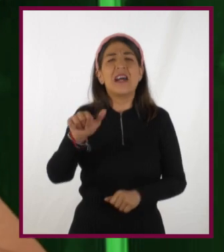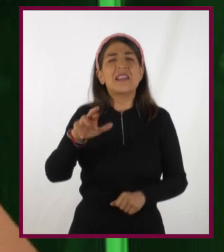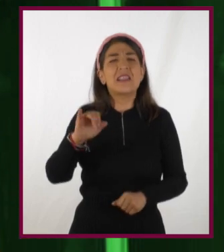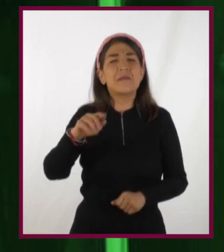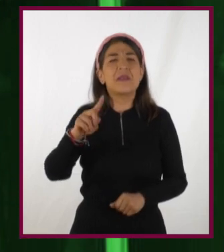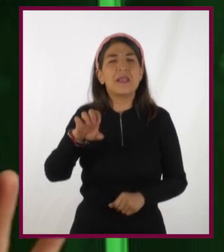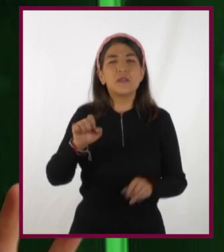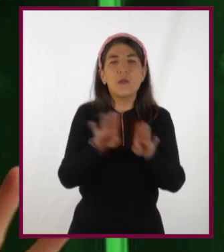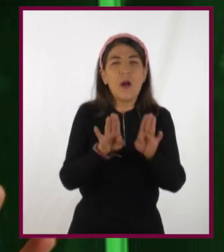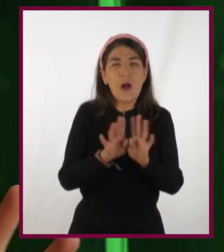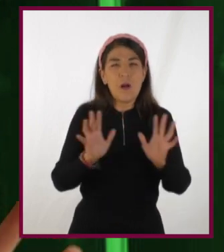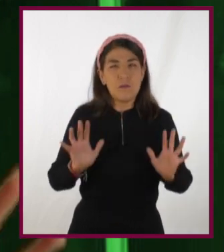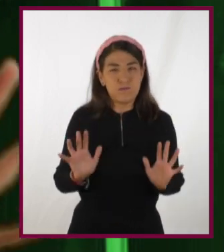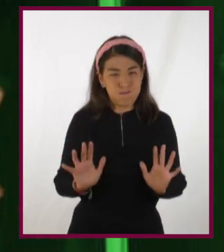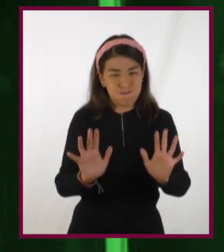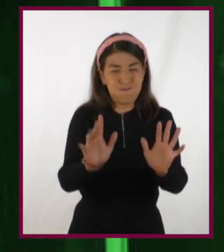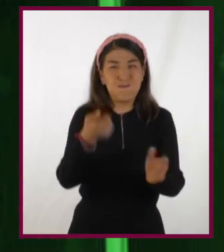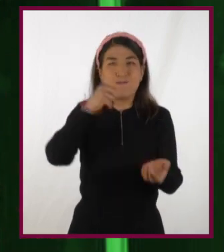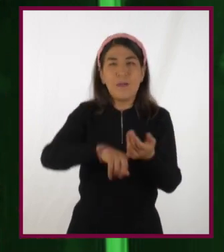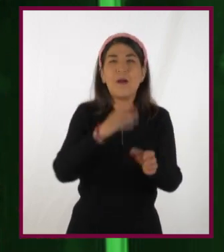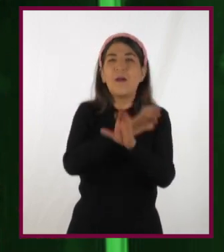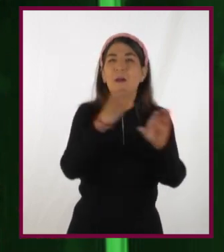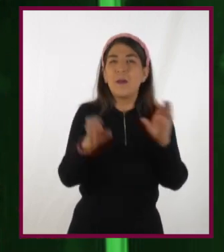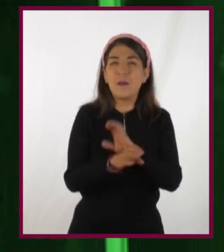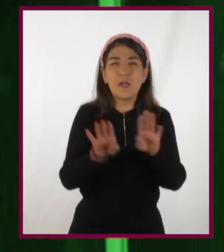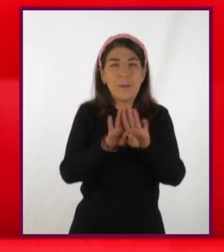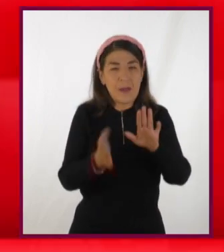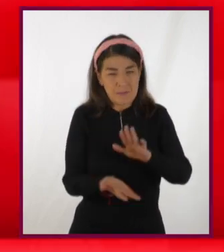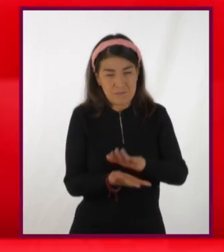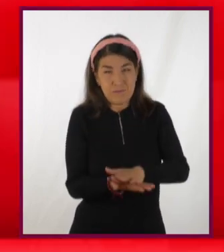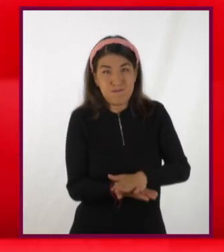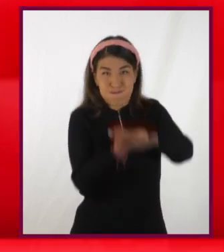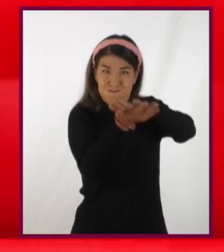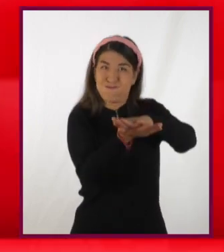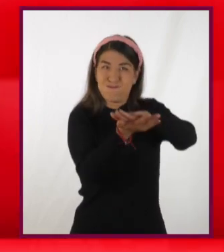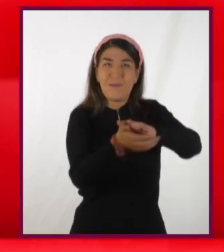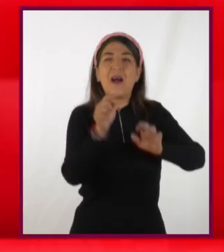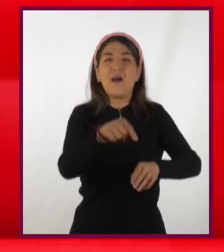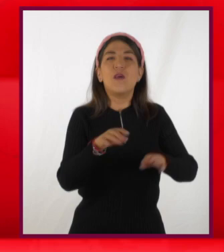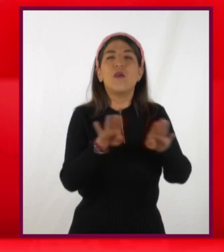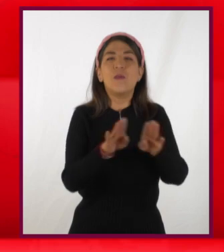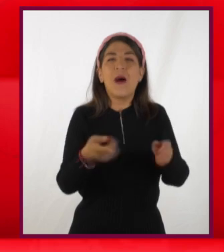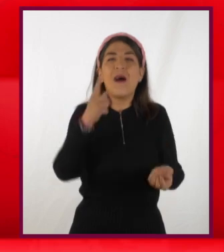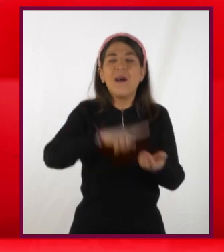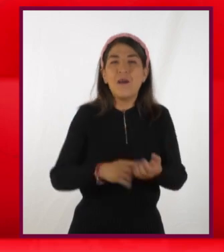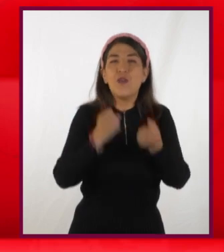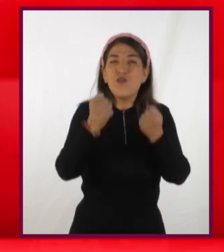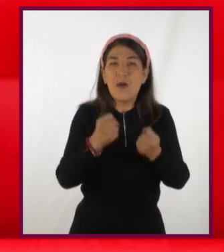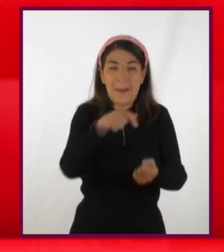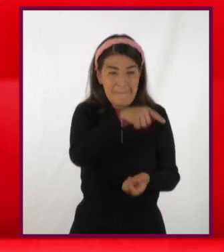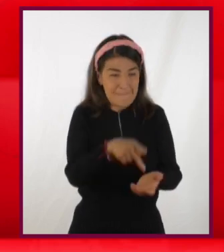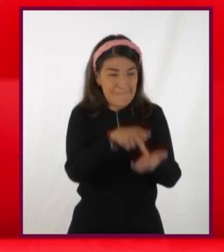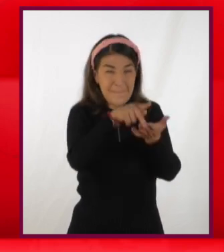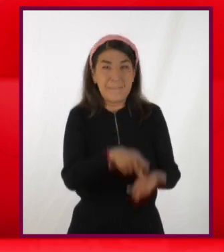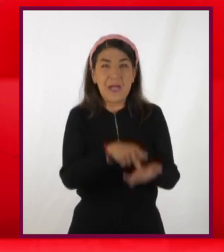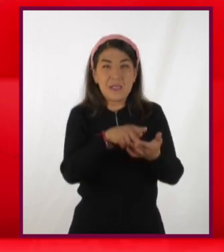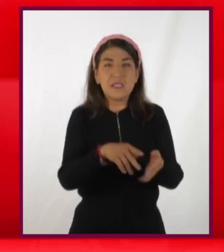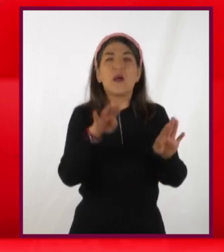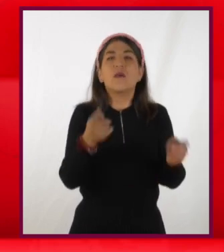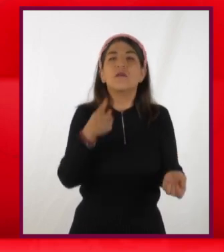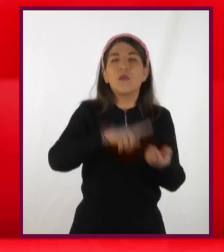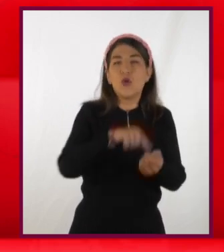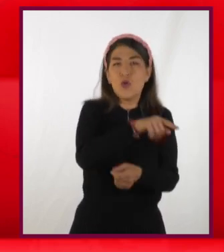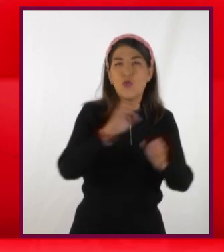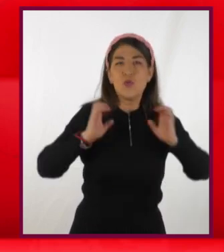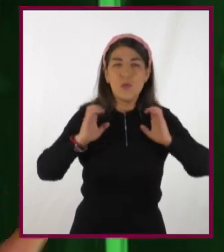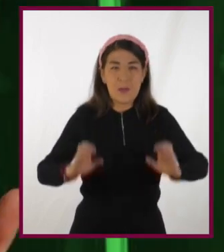que experimenta todo cuerpo sumergido dentro de un fluido. El empuje es una fuerza ascendente equivalente al peso del fluido